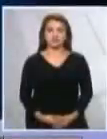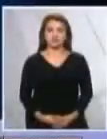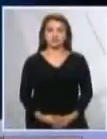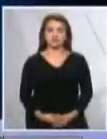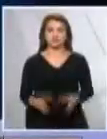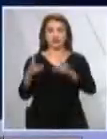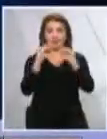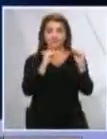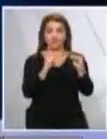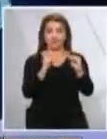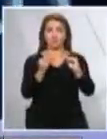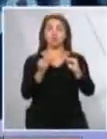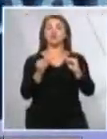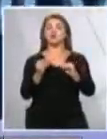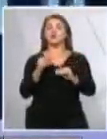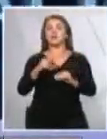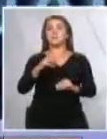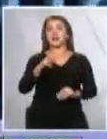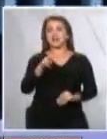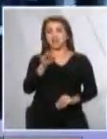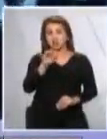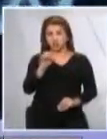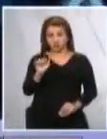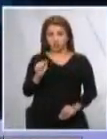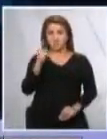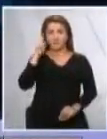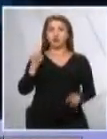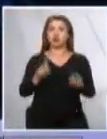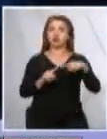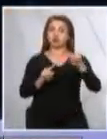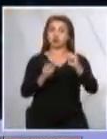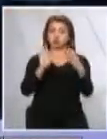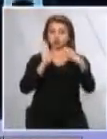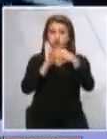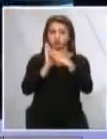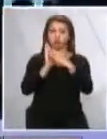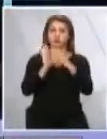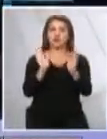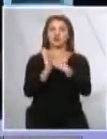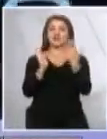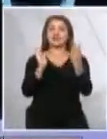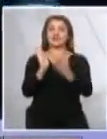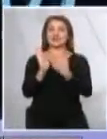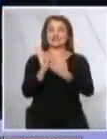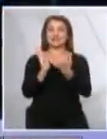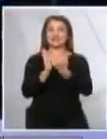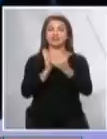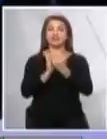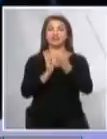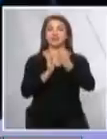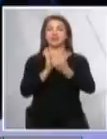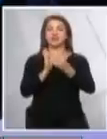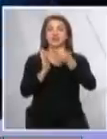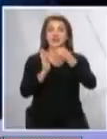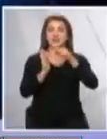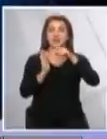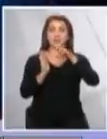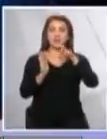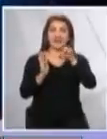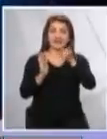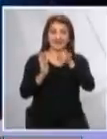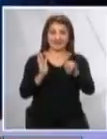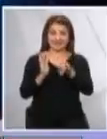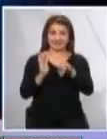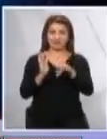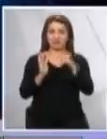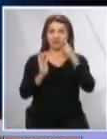Ya, hablamos de Edmundo Pérez Lloma, pero yo quiero citarles otra parte que es la que causó aquí el escosor de Laura Albornoz, que era el titular. Les quiero leer el recuadro de lo que dice Edmundo Pérez Lloma en el diario